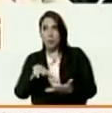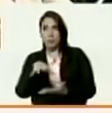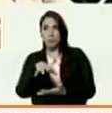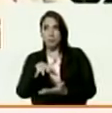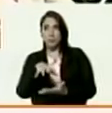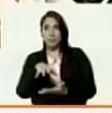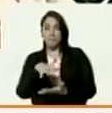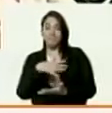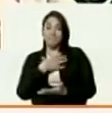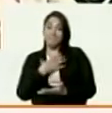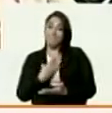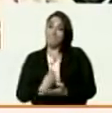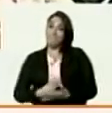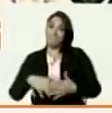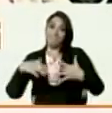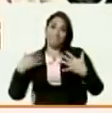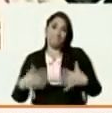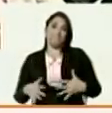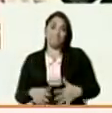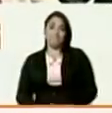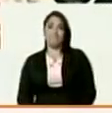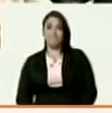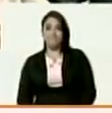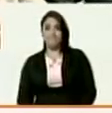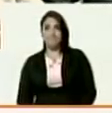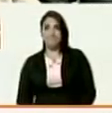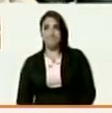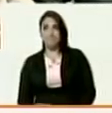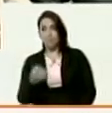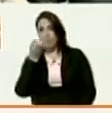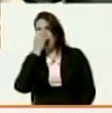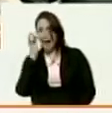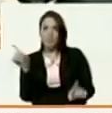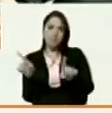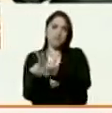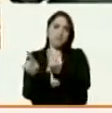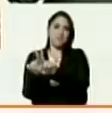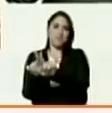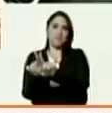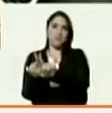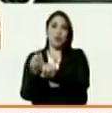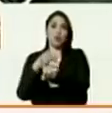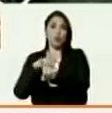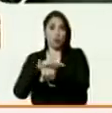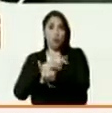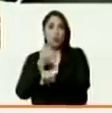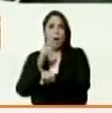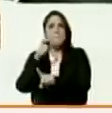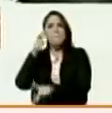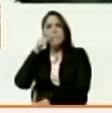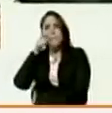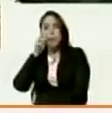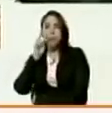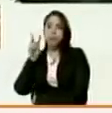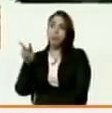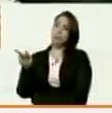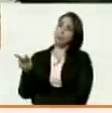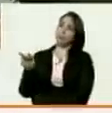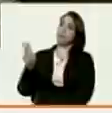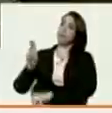en este triste espectáculo, un aquelarre, que nosotros estamos observando lo que está